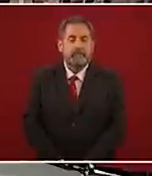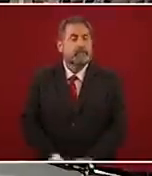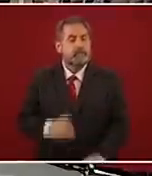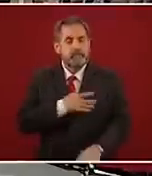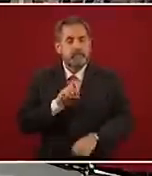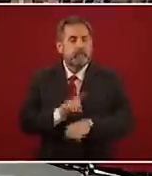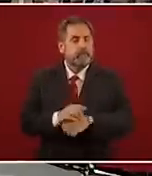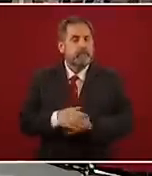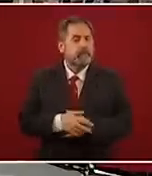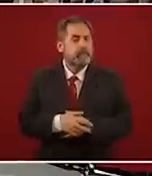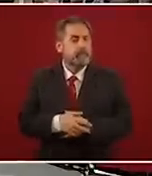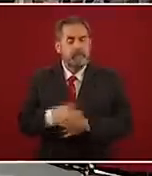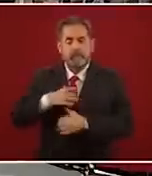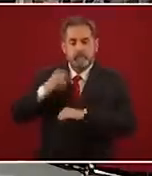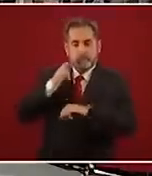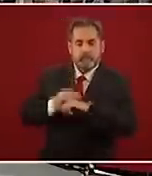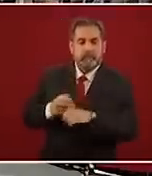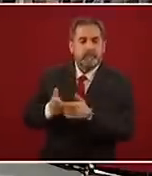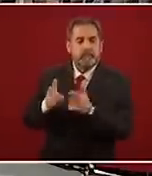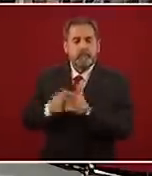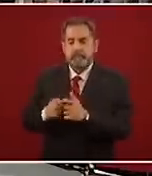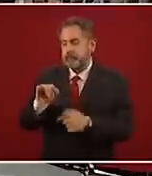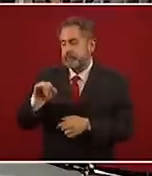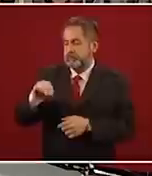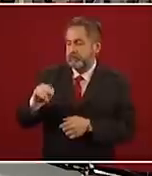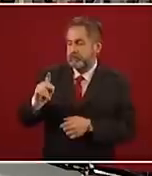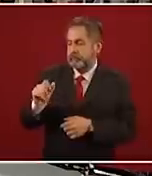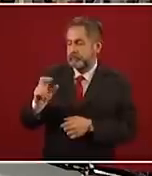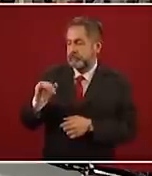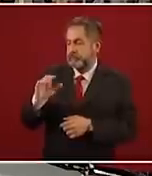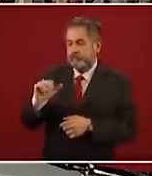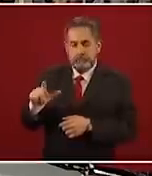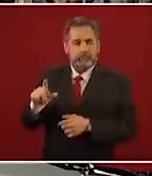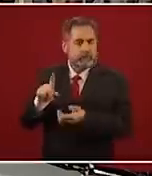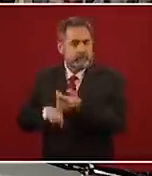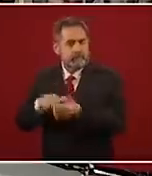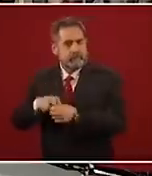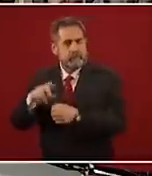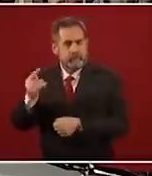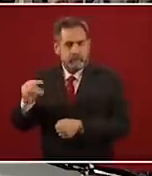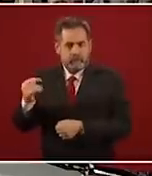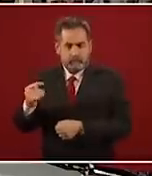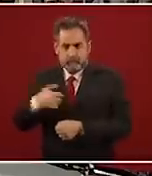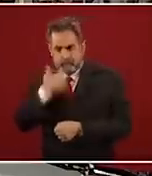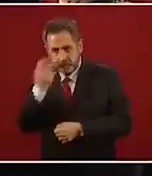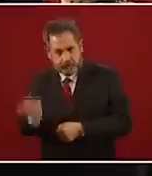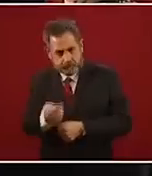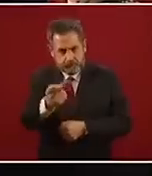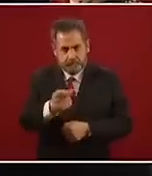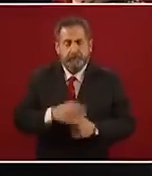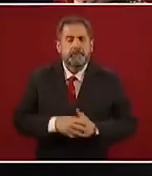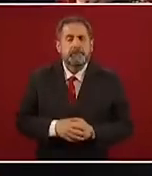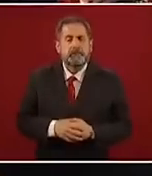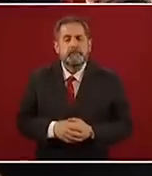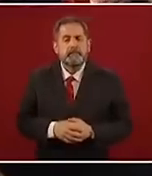Buenos días, Shaila Rosagel, corresponsal del Grupo Gili, El Imparcial, La Crónica y Frontera de Tijuana. Le quiero preguntar,